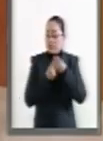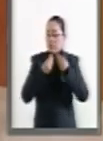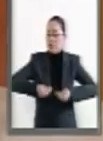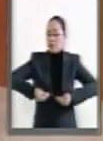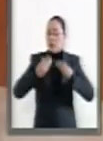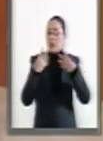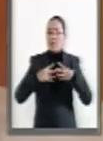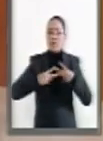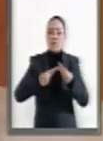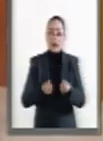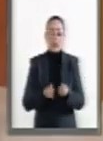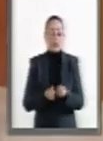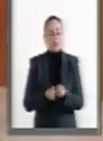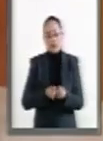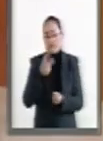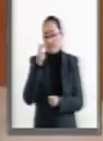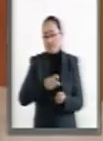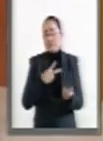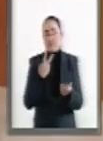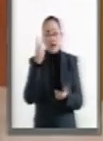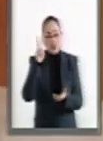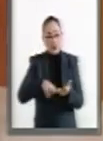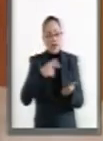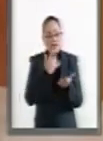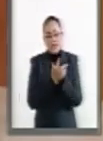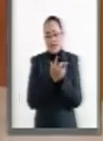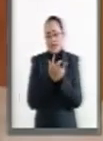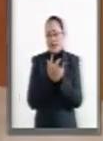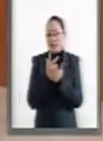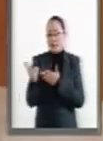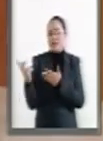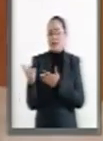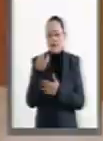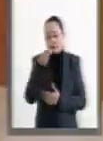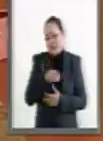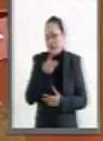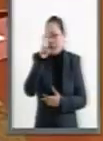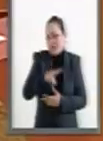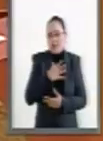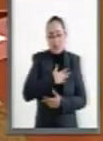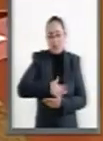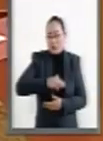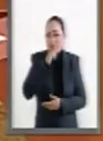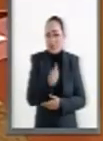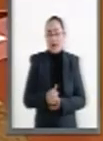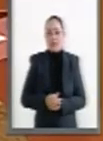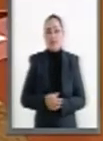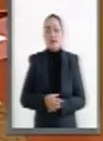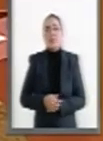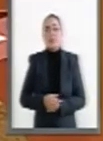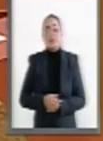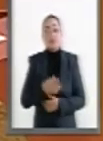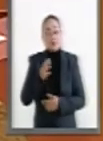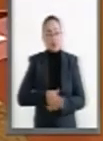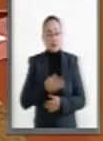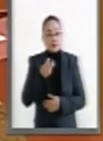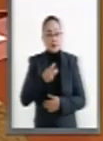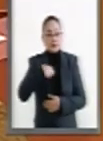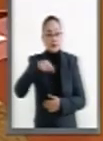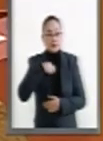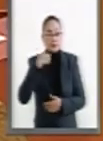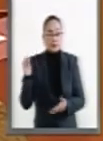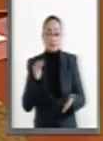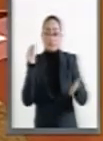para el Estado resulta escandaloso y completamente injustificable. Frente a esta situación se propone